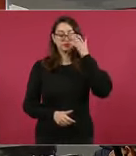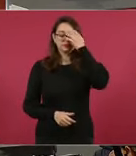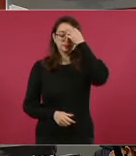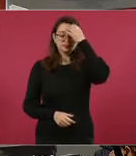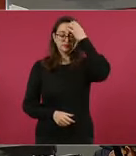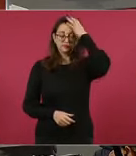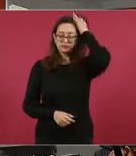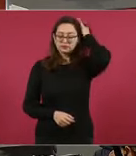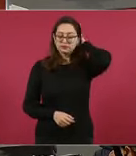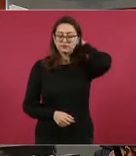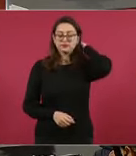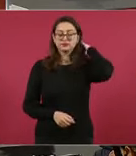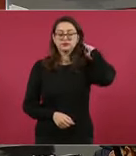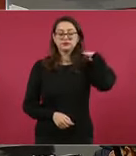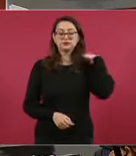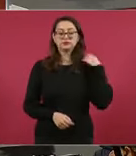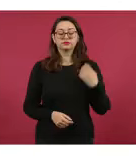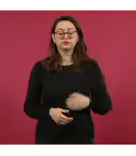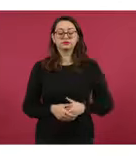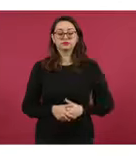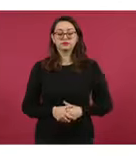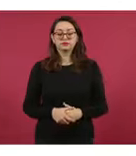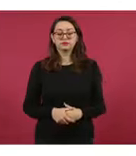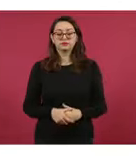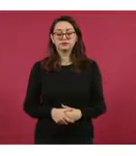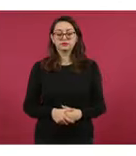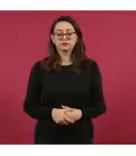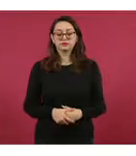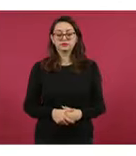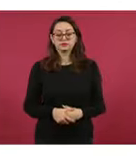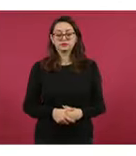Vamos a poner la gráfica en grande. A ver si la pones más grande.